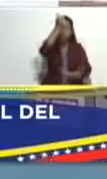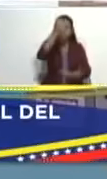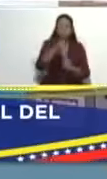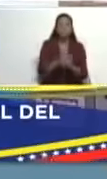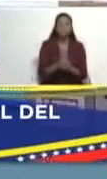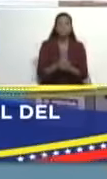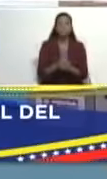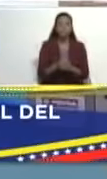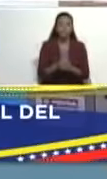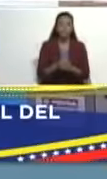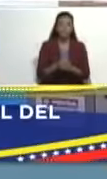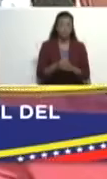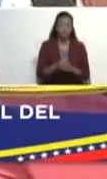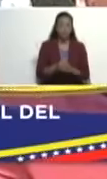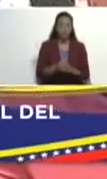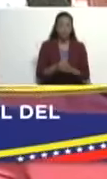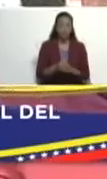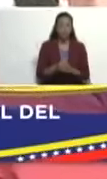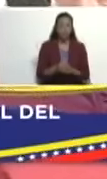Miren lo que traje por aquí.